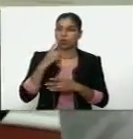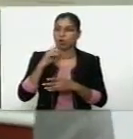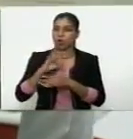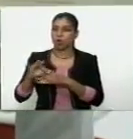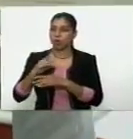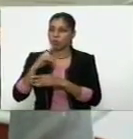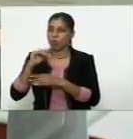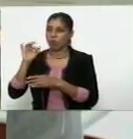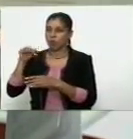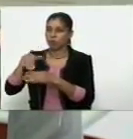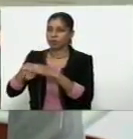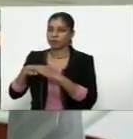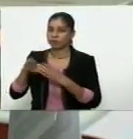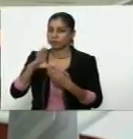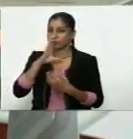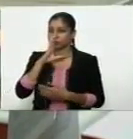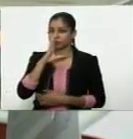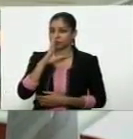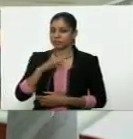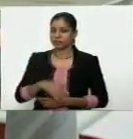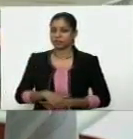oro?